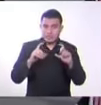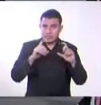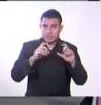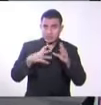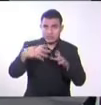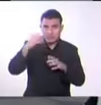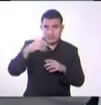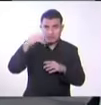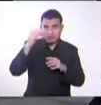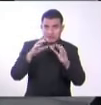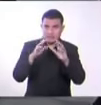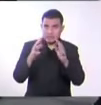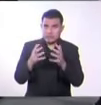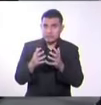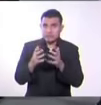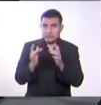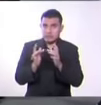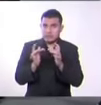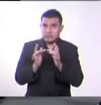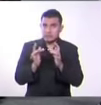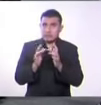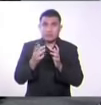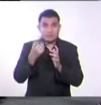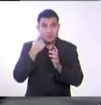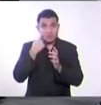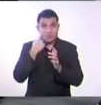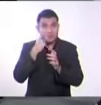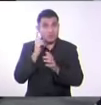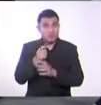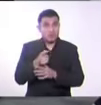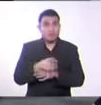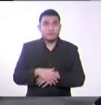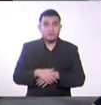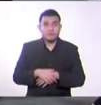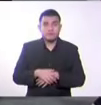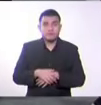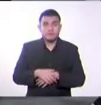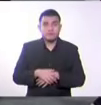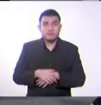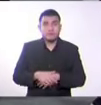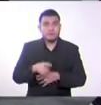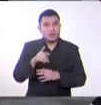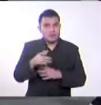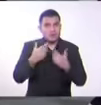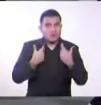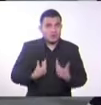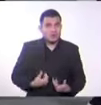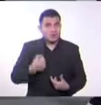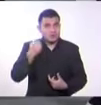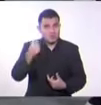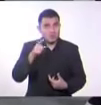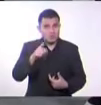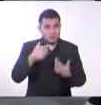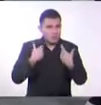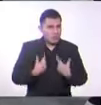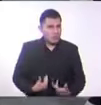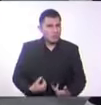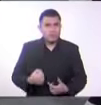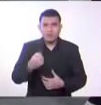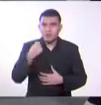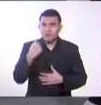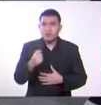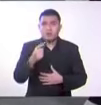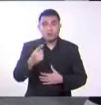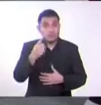cuidado de esa imagen, de respetar esa imagen que tú. Tu imagen es valiosa, tu cuerpo es valioso, por lo tanto,